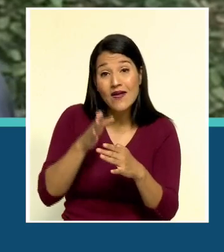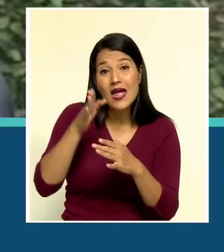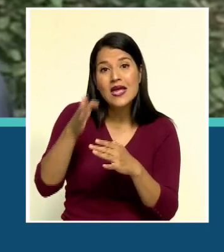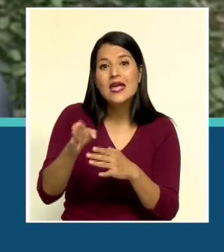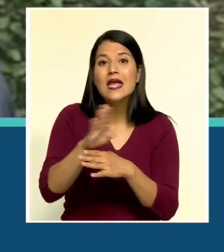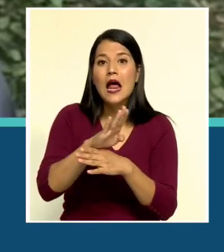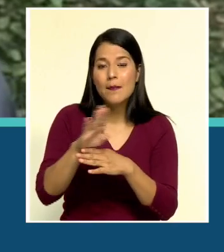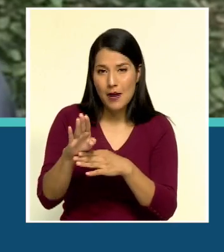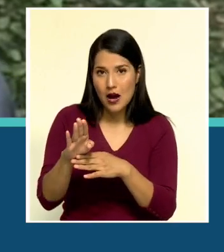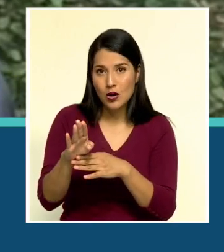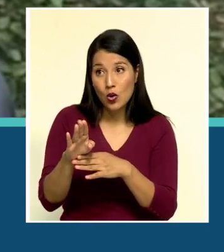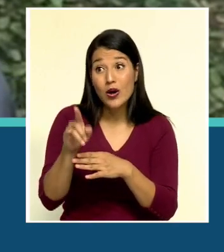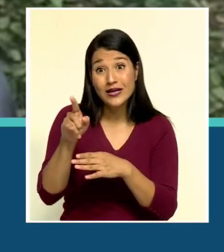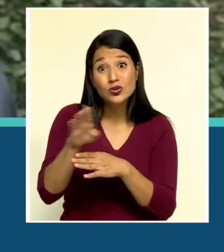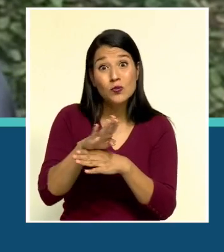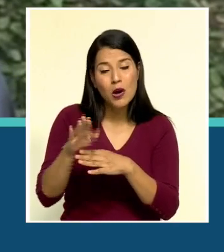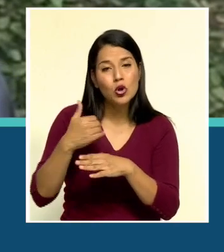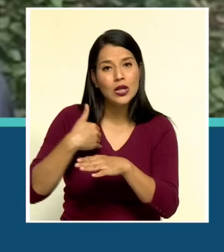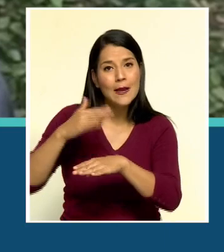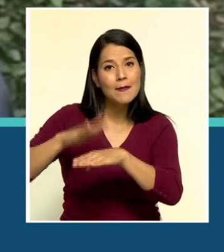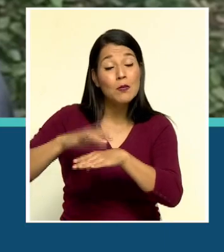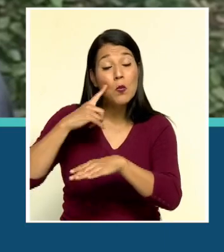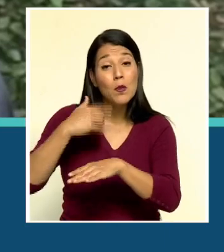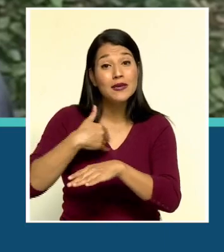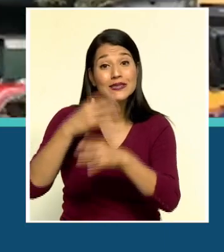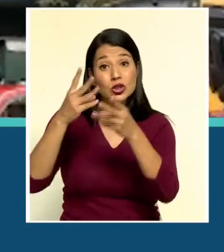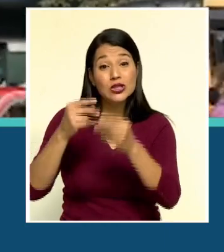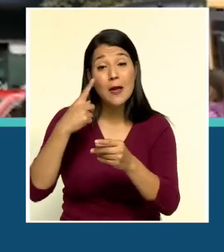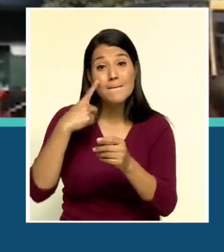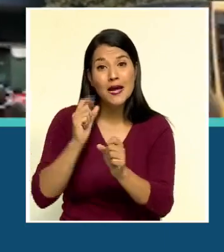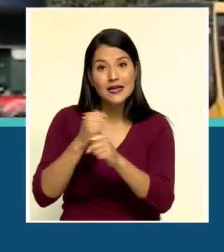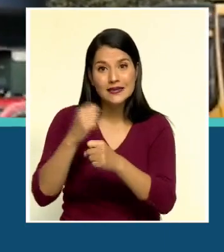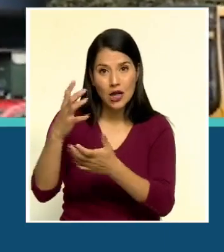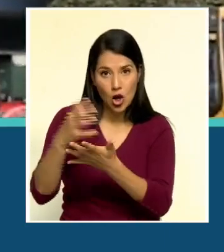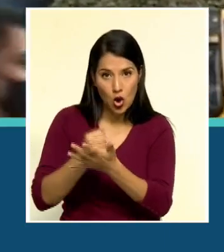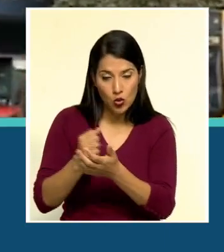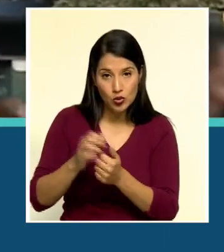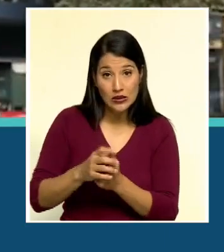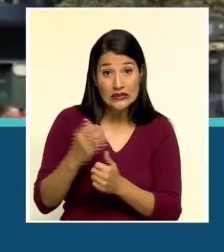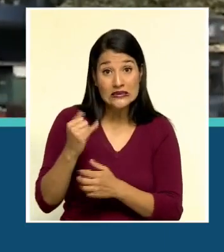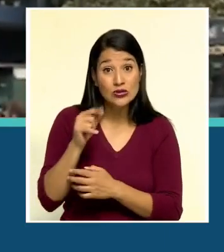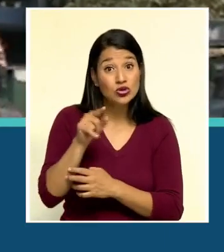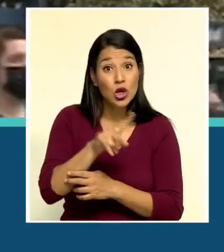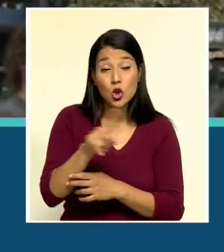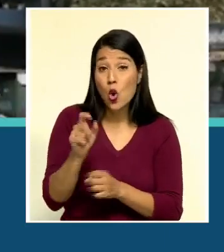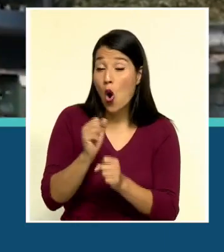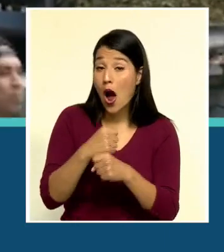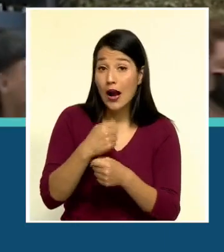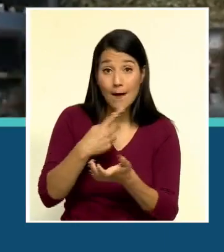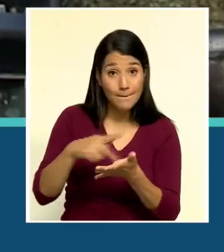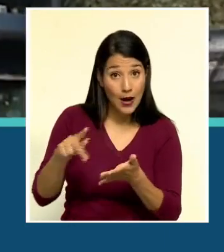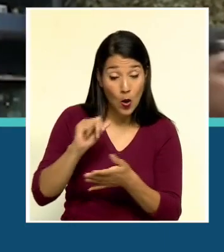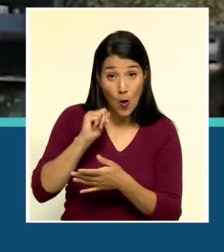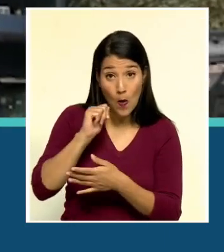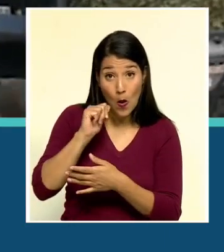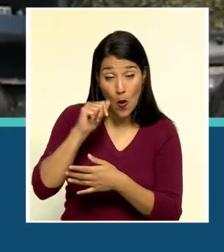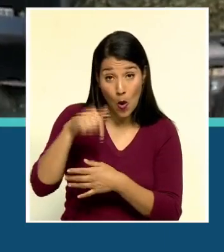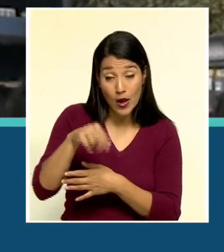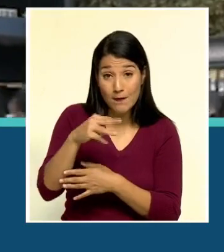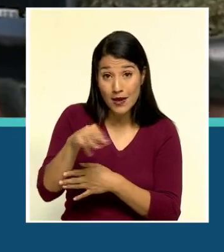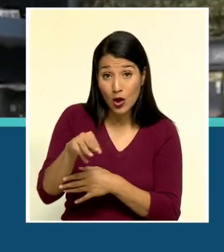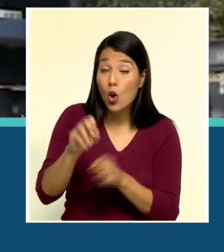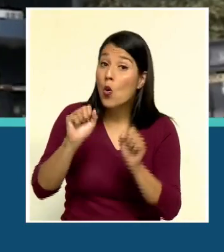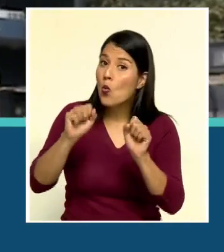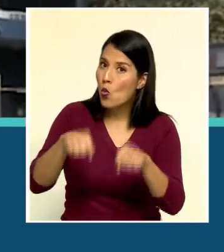están autorizados por Hacienda para realizar el cobro. Quienes no realicen el pago este miércoles podrán verse afectados con